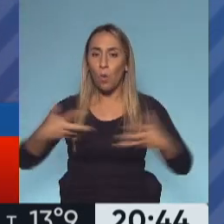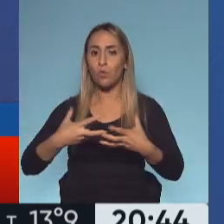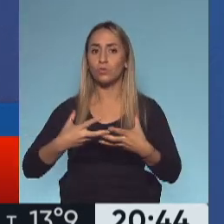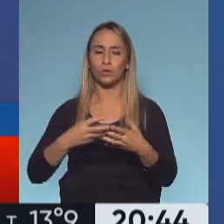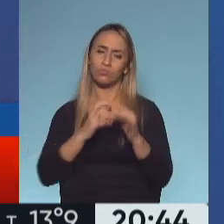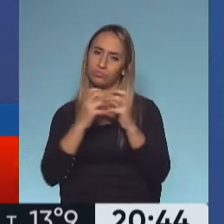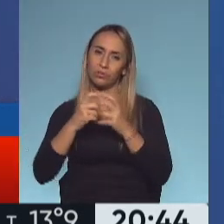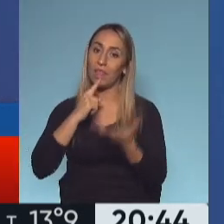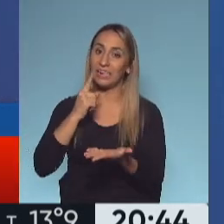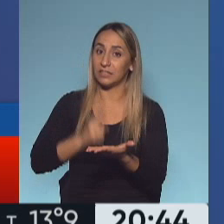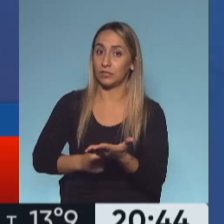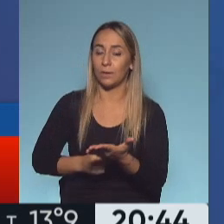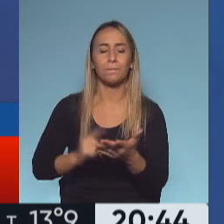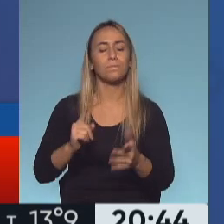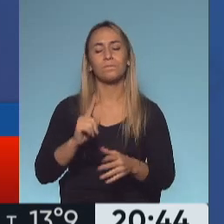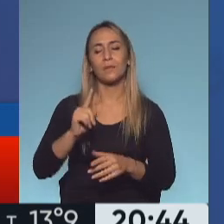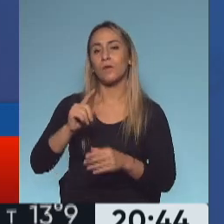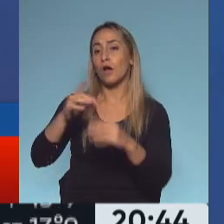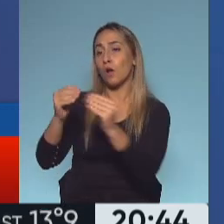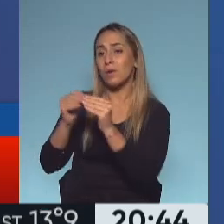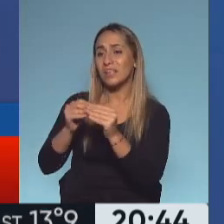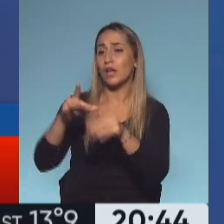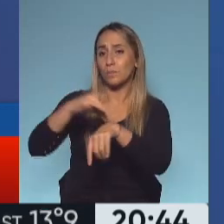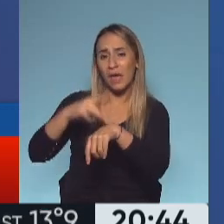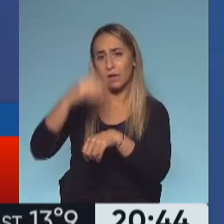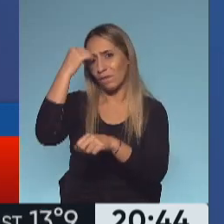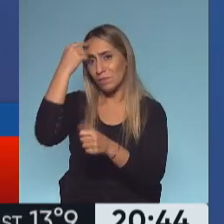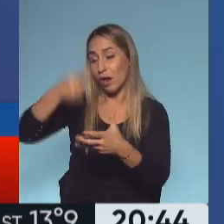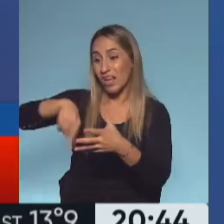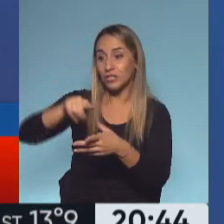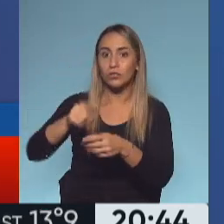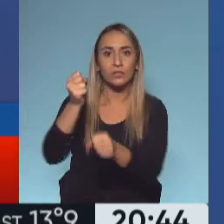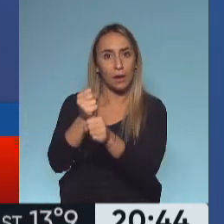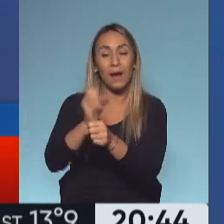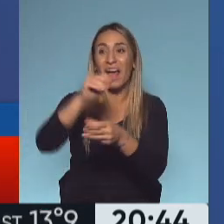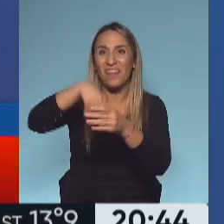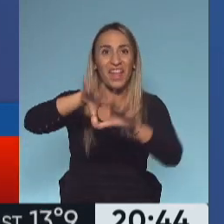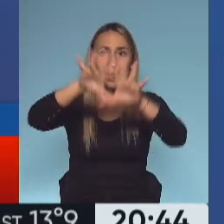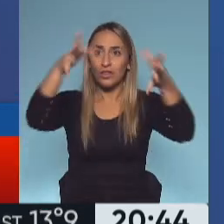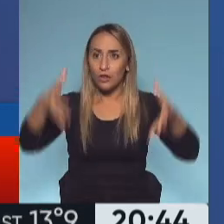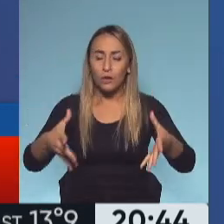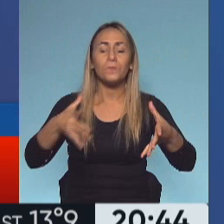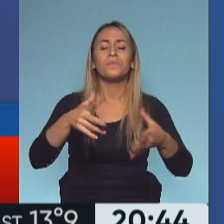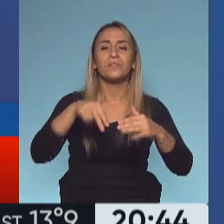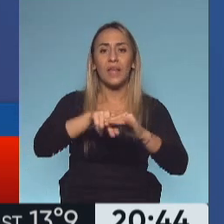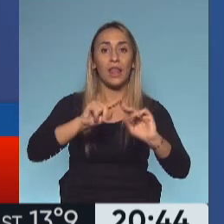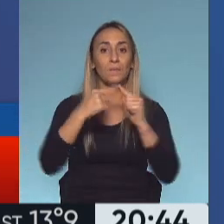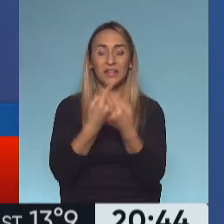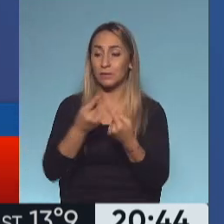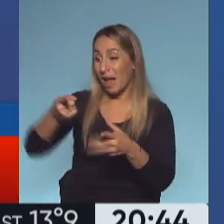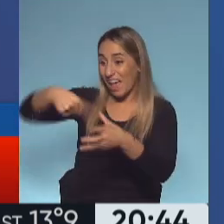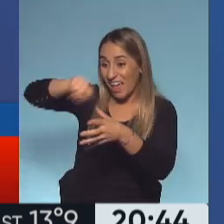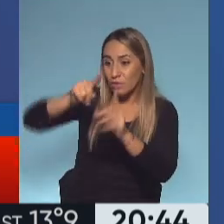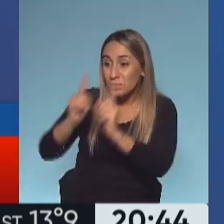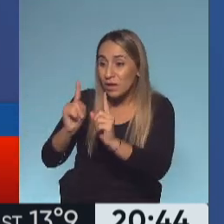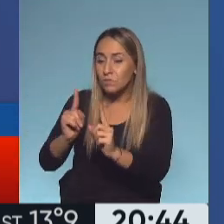de evitar es que las personas, los trabajadores, las compañeras y los compañeros que están en las unidades de cuidados críticos, en las unidades de terapia intensiva, tomen decisiones,